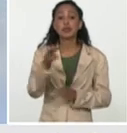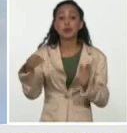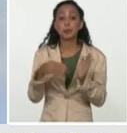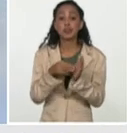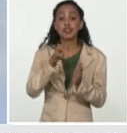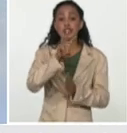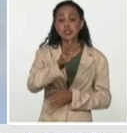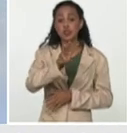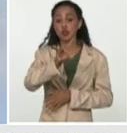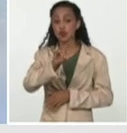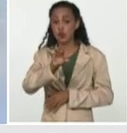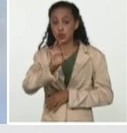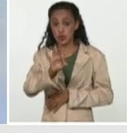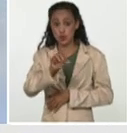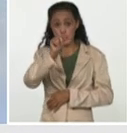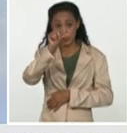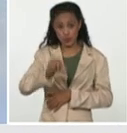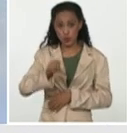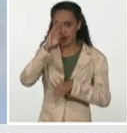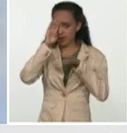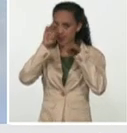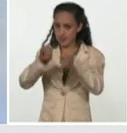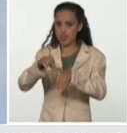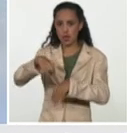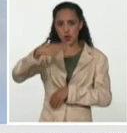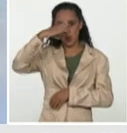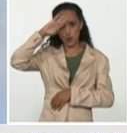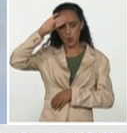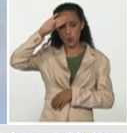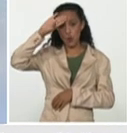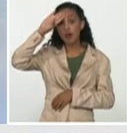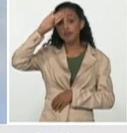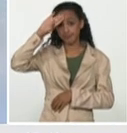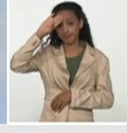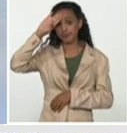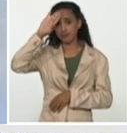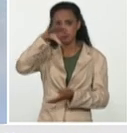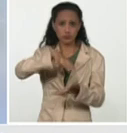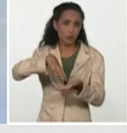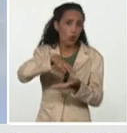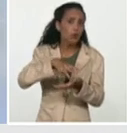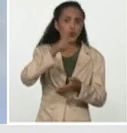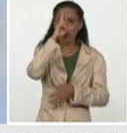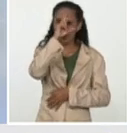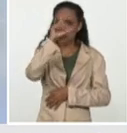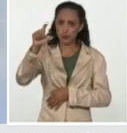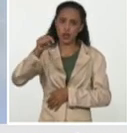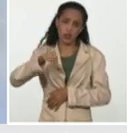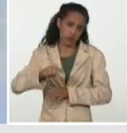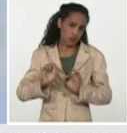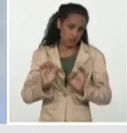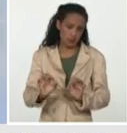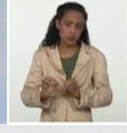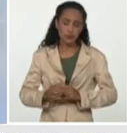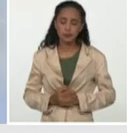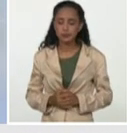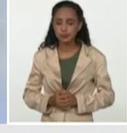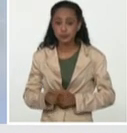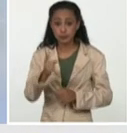22.398 pacientes ingresados en nuestras unidades, en nuestros hospitales. De